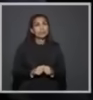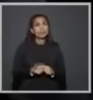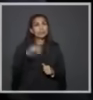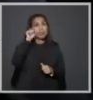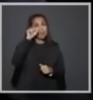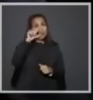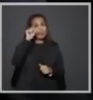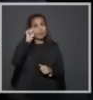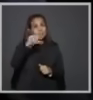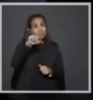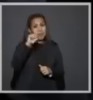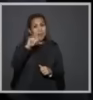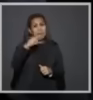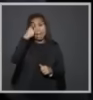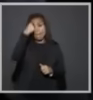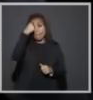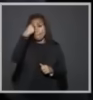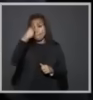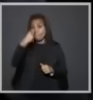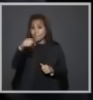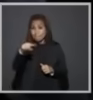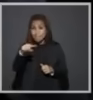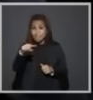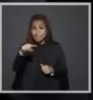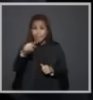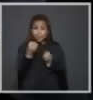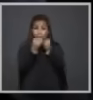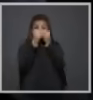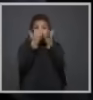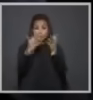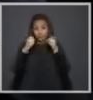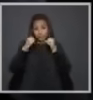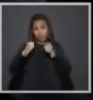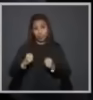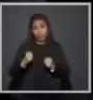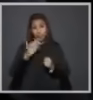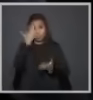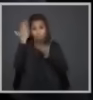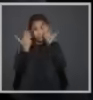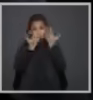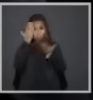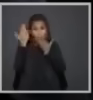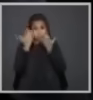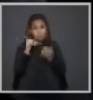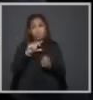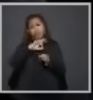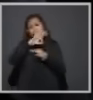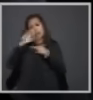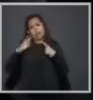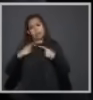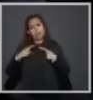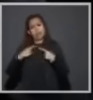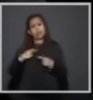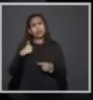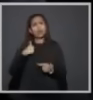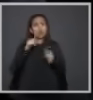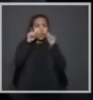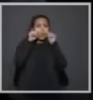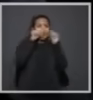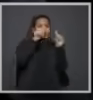para garantizar la seguridad de los jóvenes y de los ciudadanos en general, voy a ocuparme